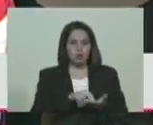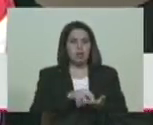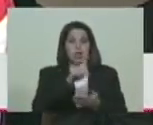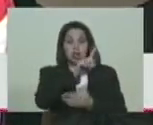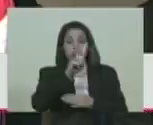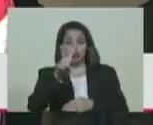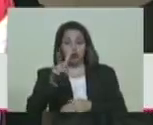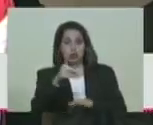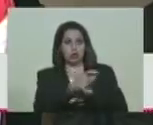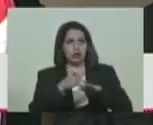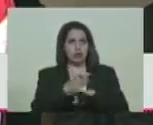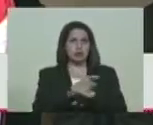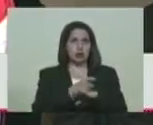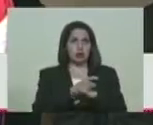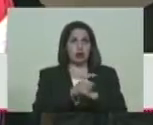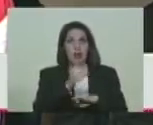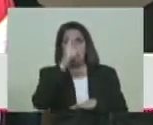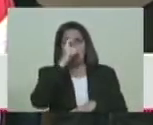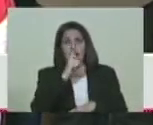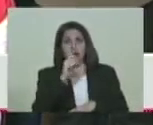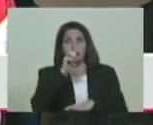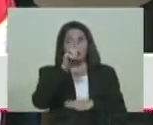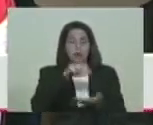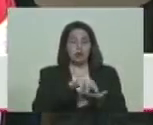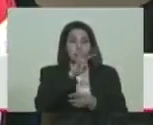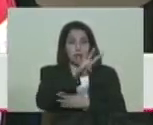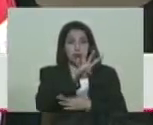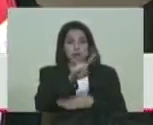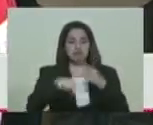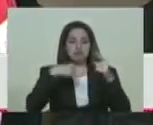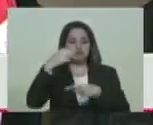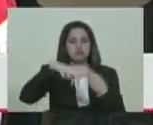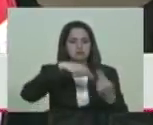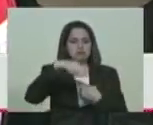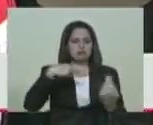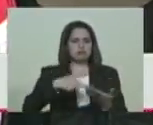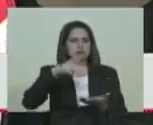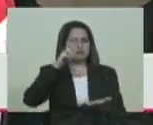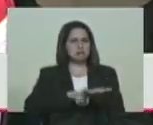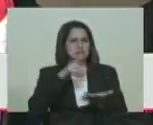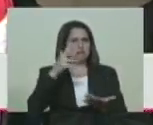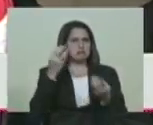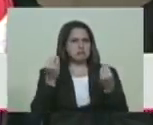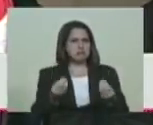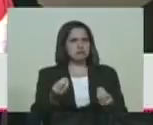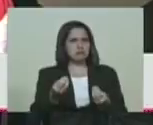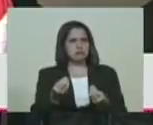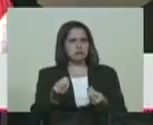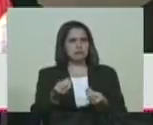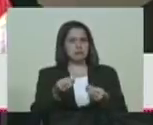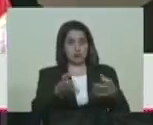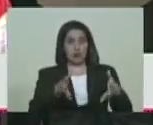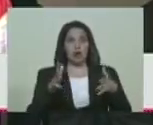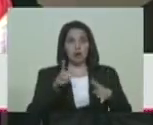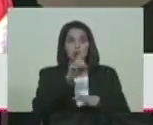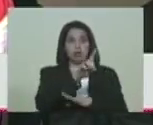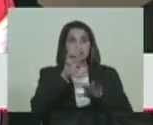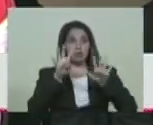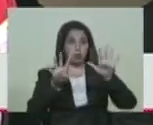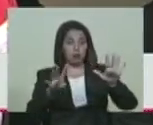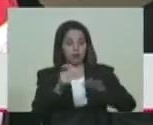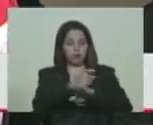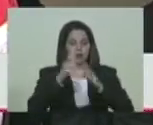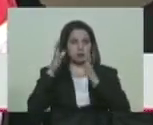12 gobernaciones. En el año 2004, después del referéndum que pretendió ser revocatorio, ganamos 19